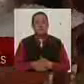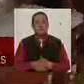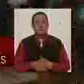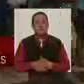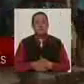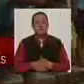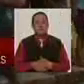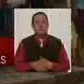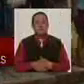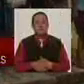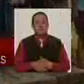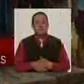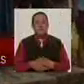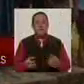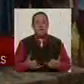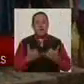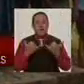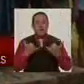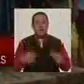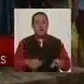Es entonces de esta manera que